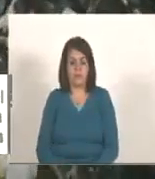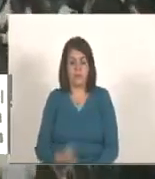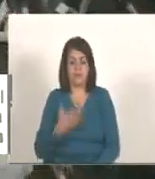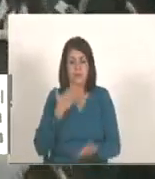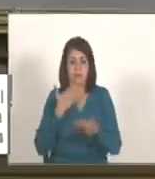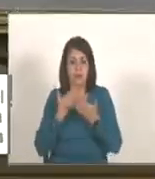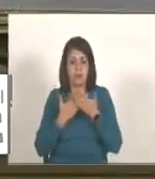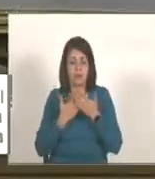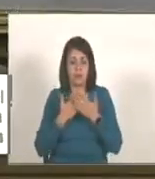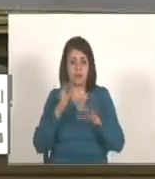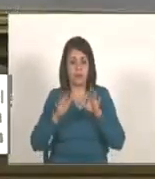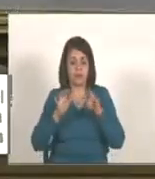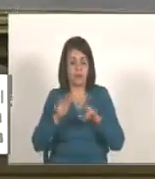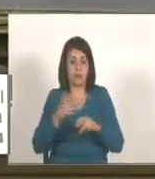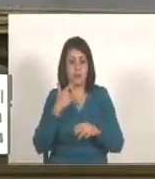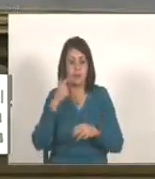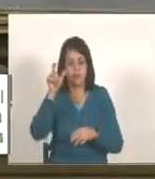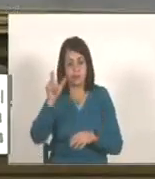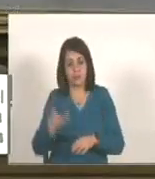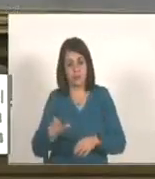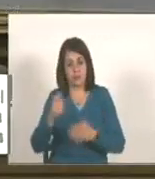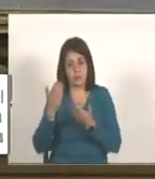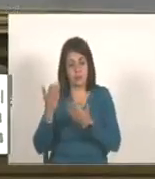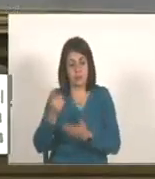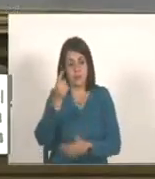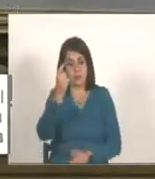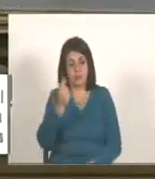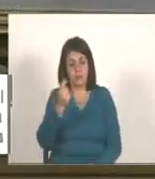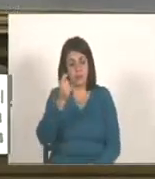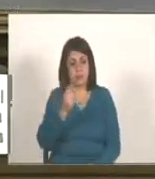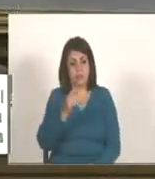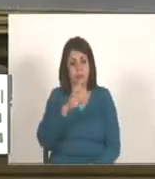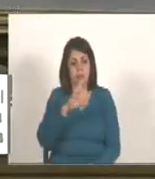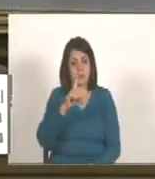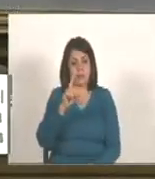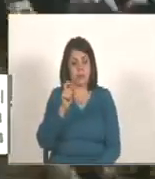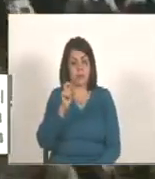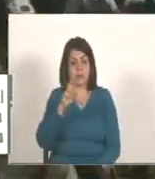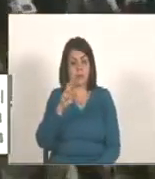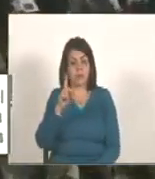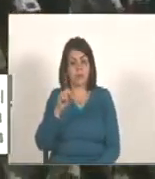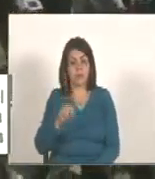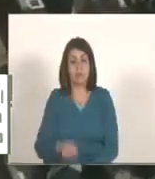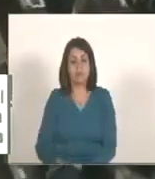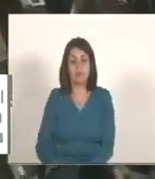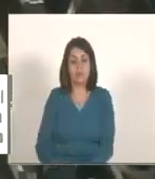Gracias, secretaria. Voy a dejar en el derecho de palabra al diputado Edgardo Ramírez.